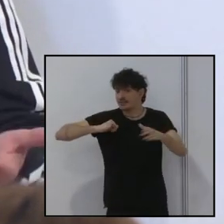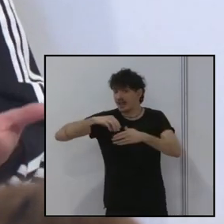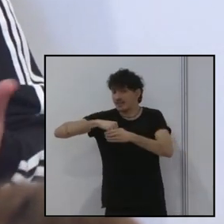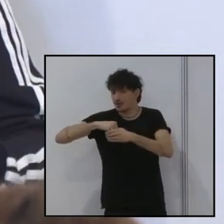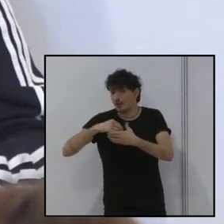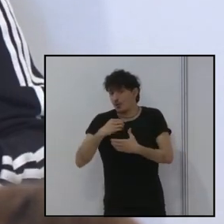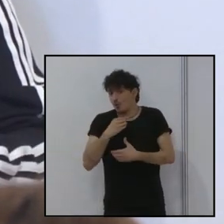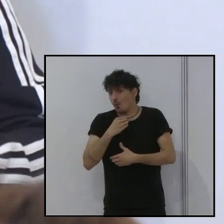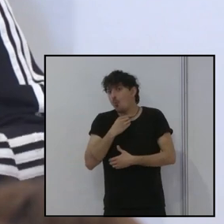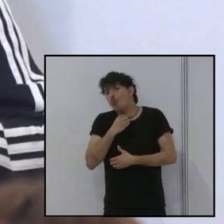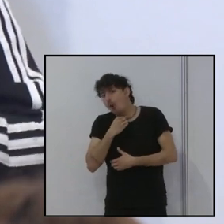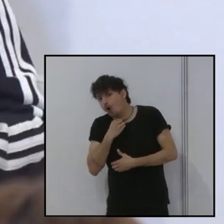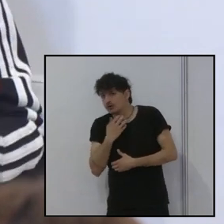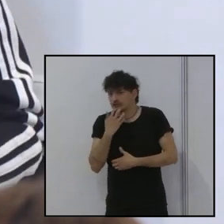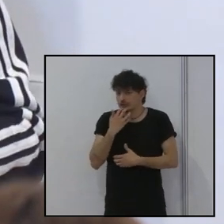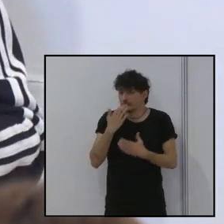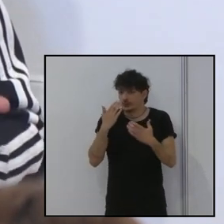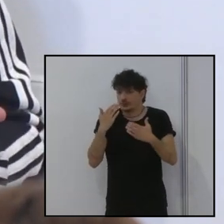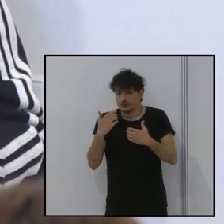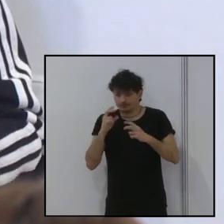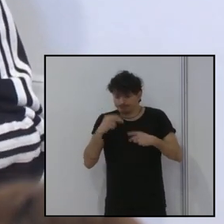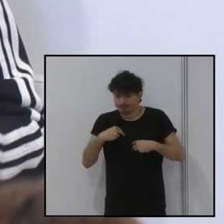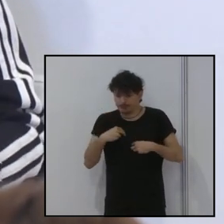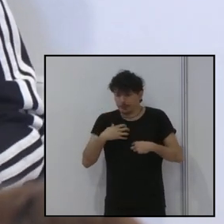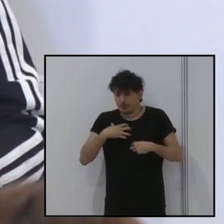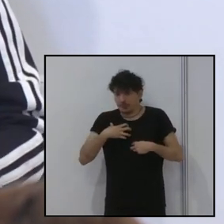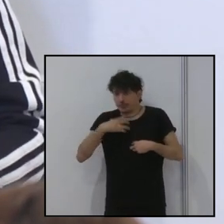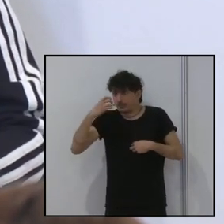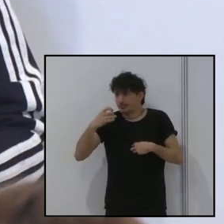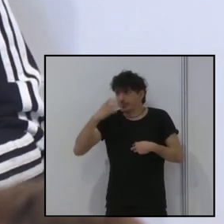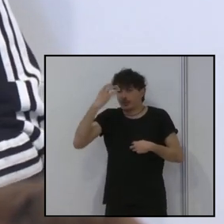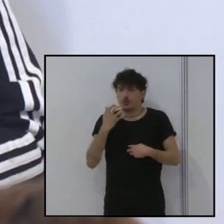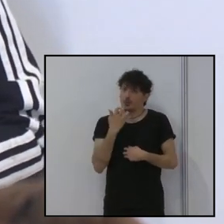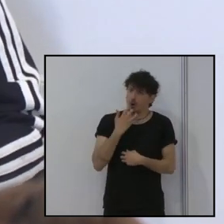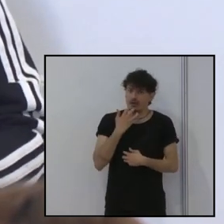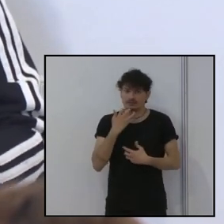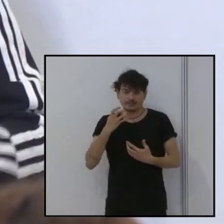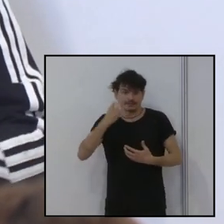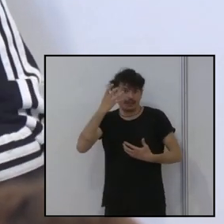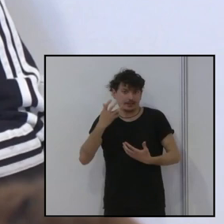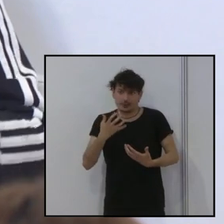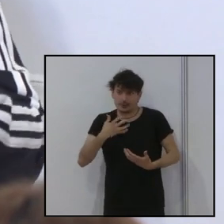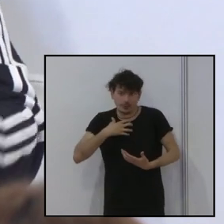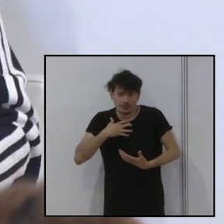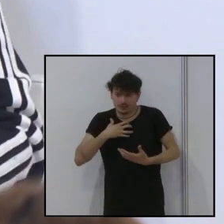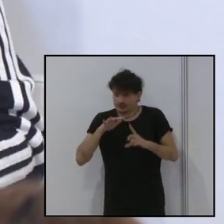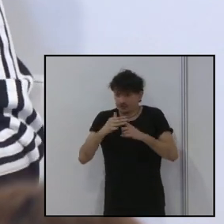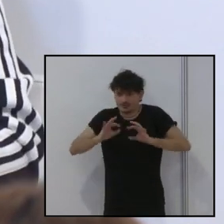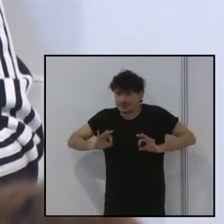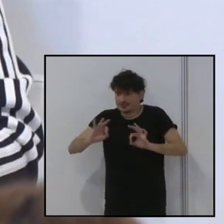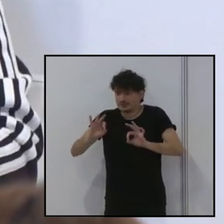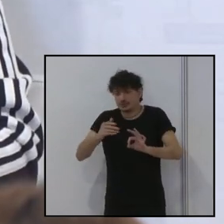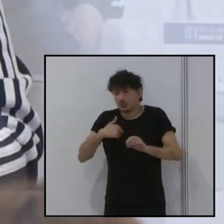bromear sobre eso, sino que eres incapaz de crear bromas, o sea, es una emoción que no existe. Entonces, en mi caso, era un añadido al